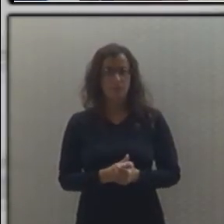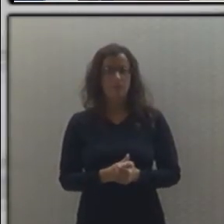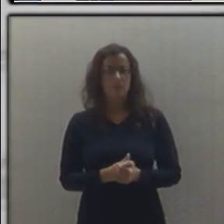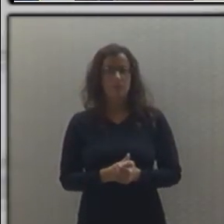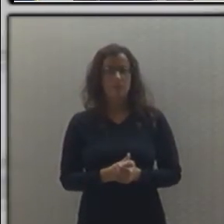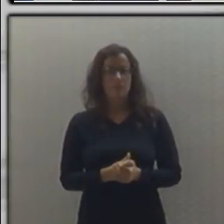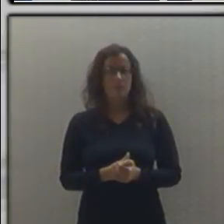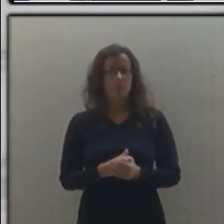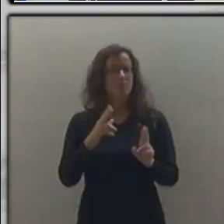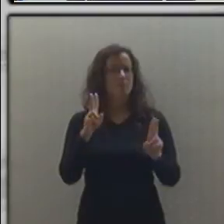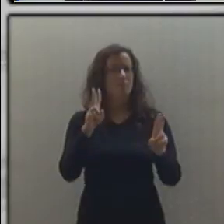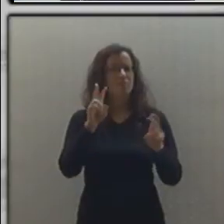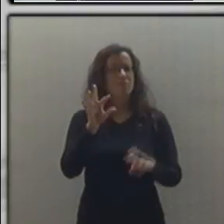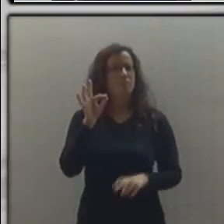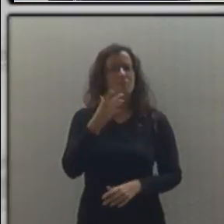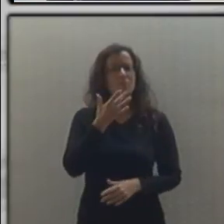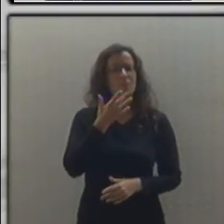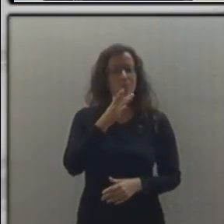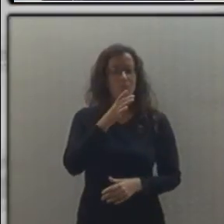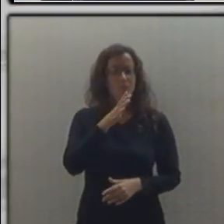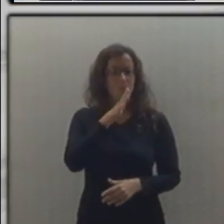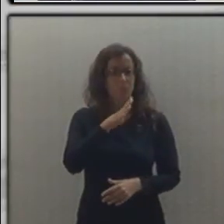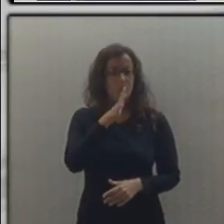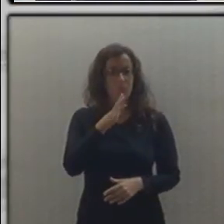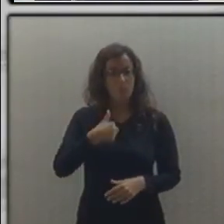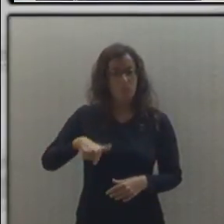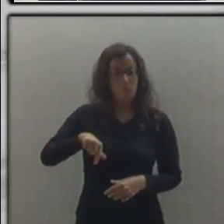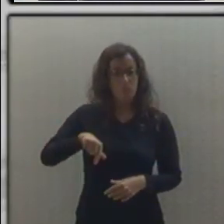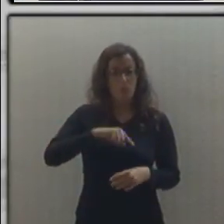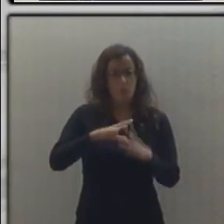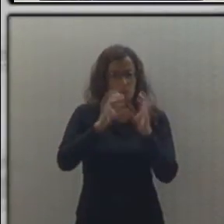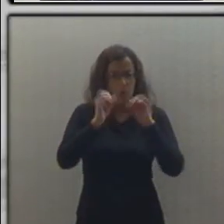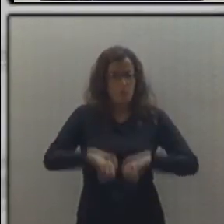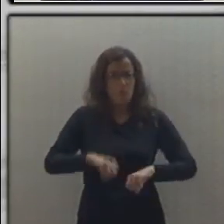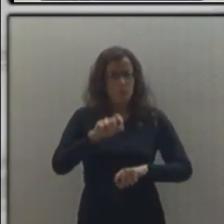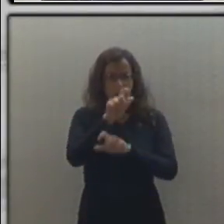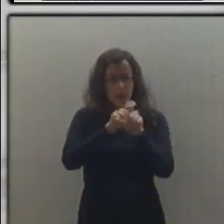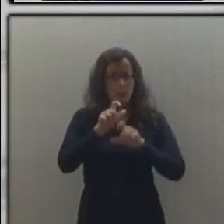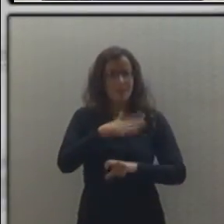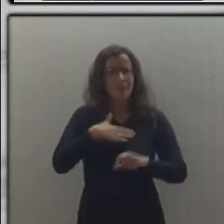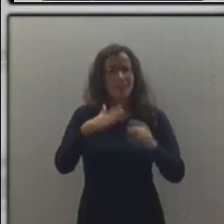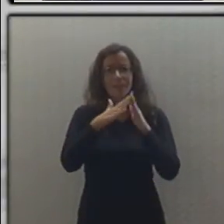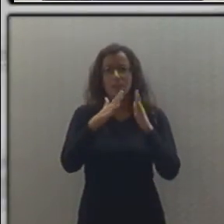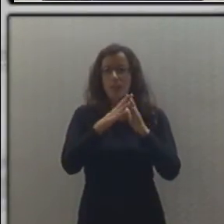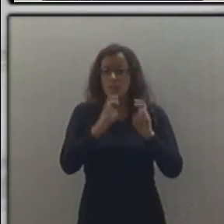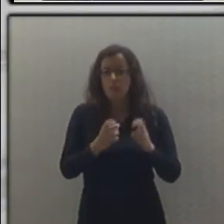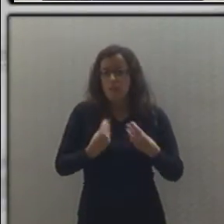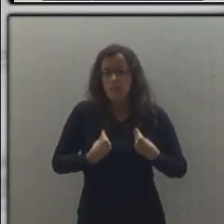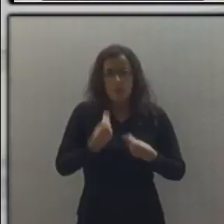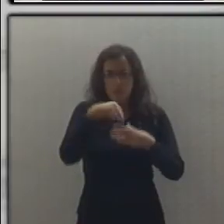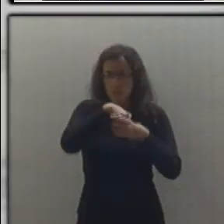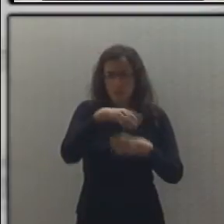Primero porque todos estamos ya de acuerdo en que la gente quiere seguir viviendo en su propia vivienda.